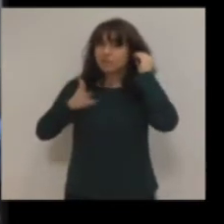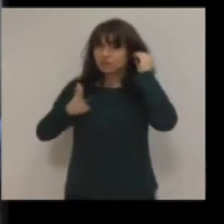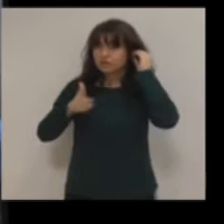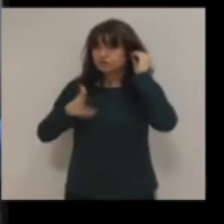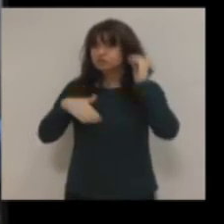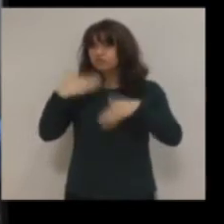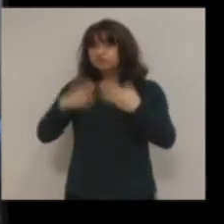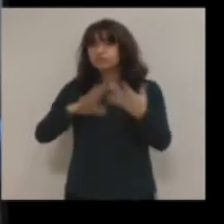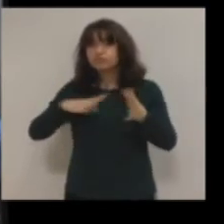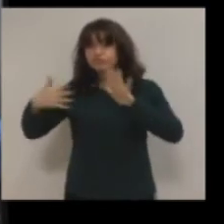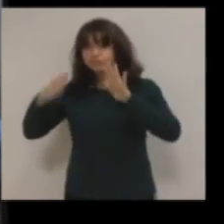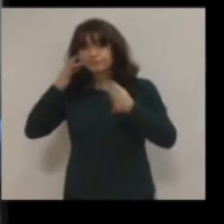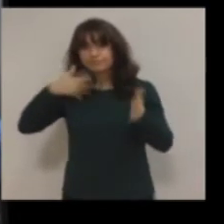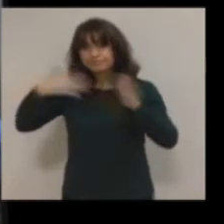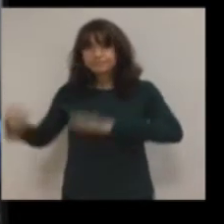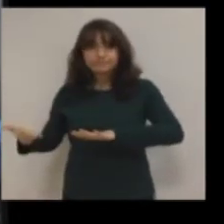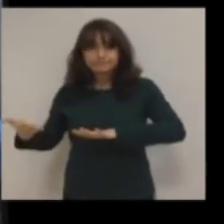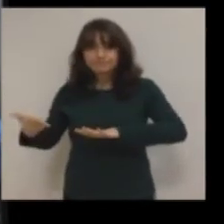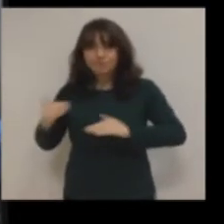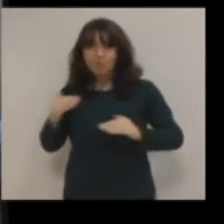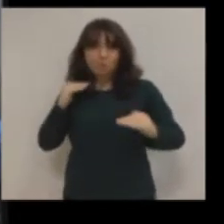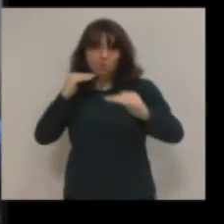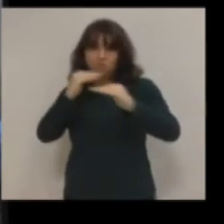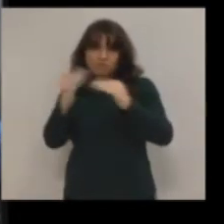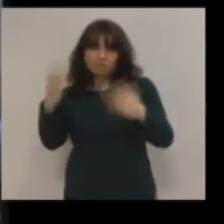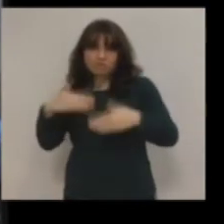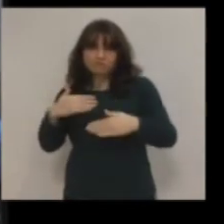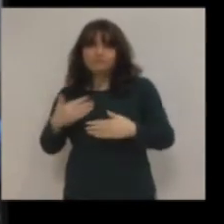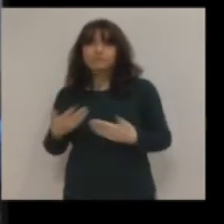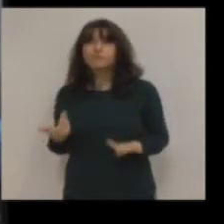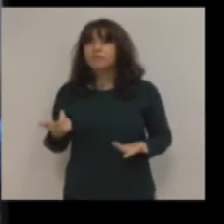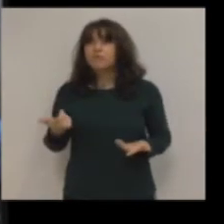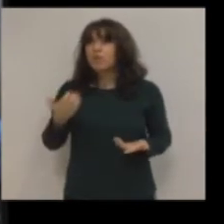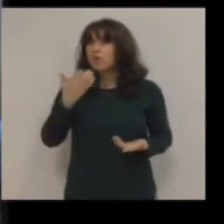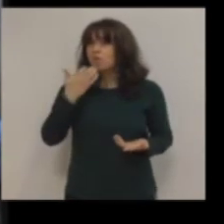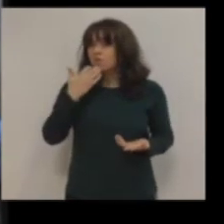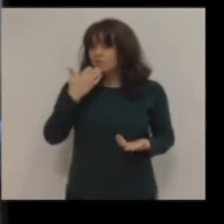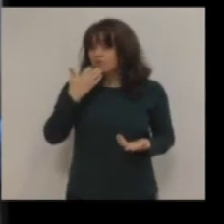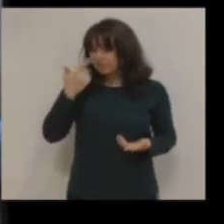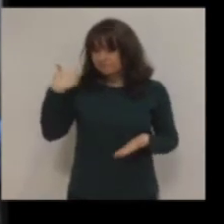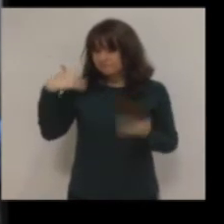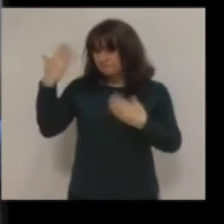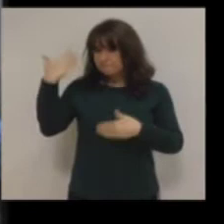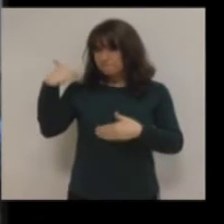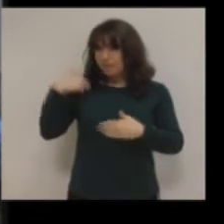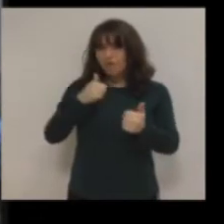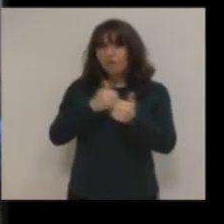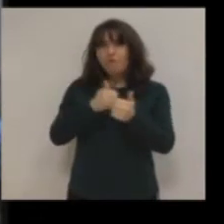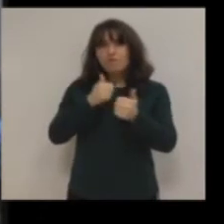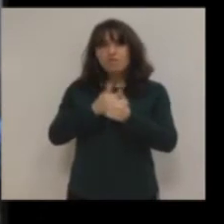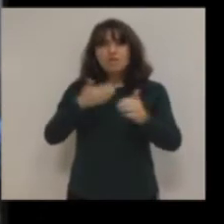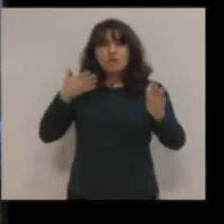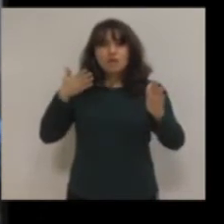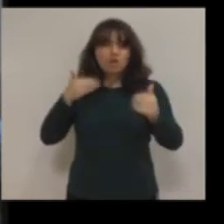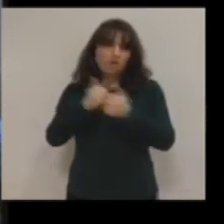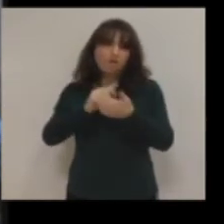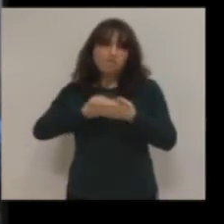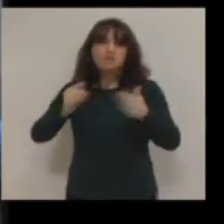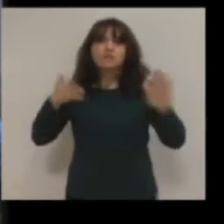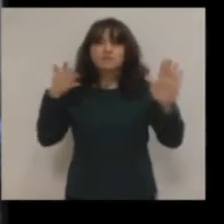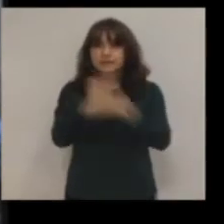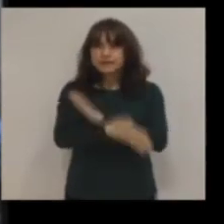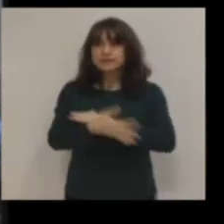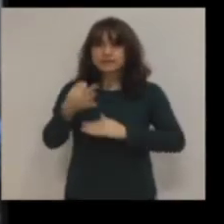que establecen todas las leyes. En el caso, una mucho más antigua, como es la oficina permanente, que tiene que imponer